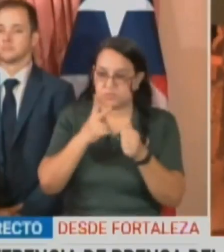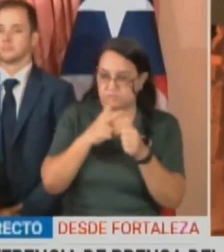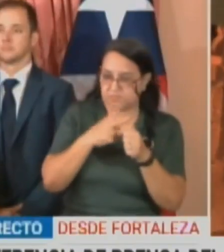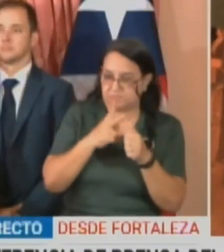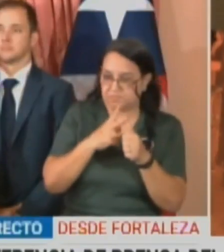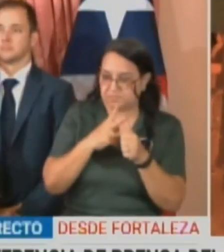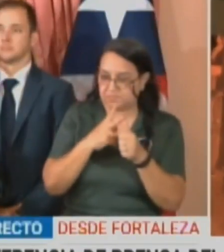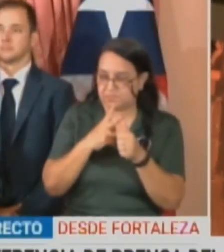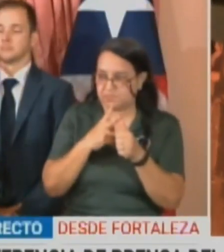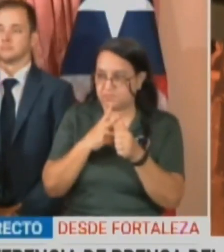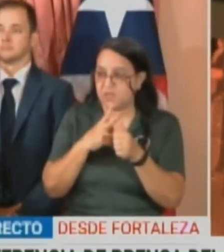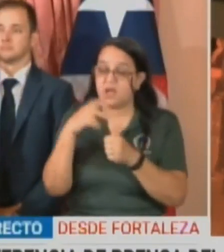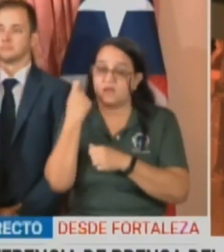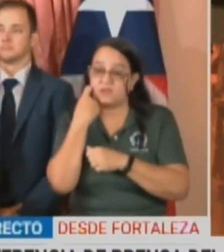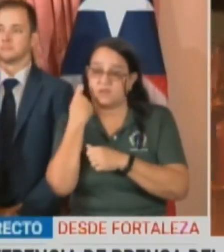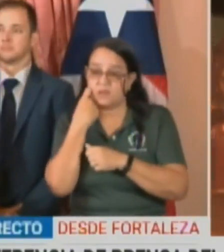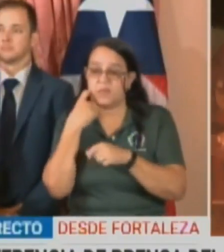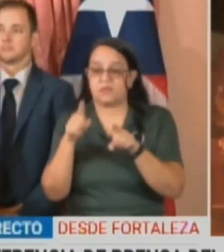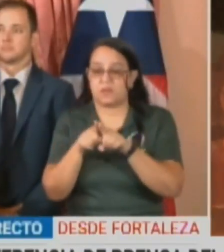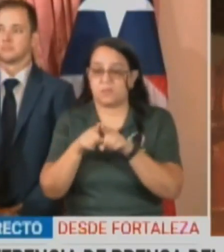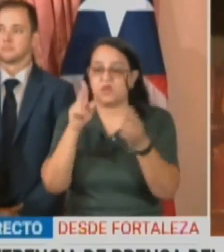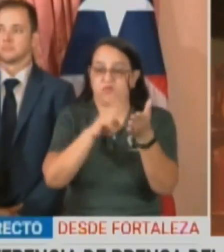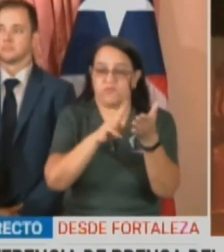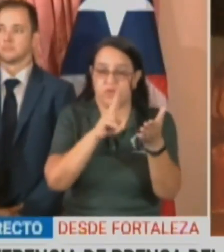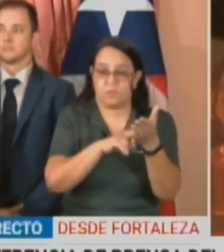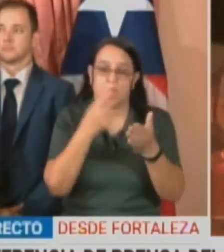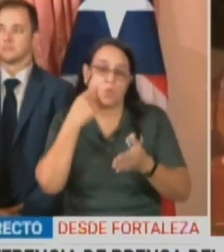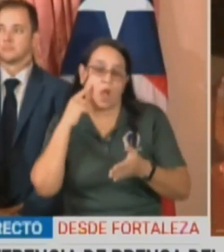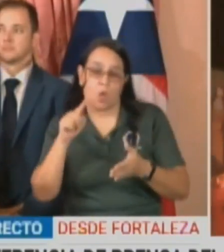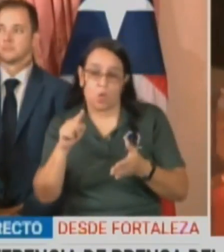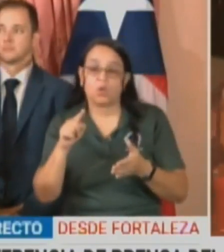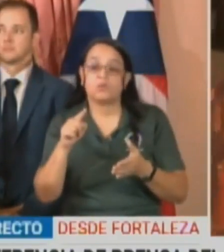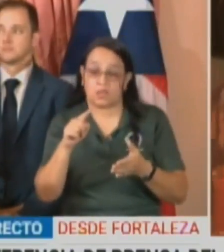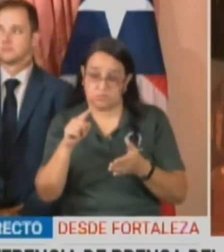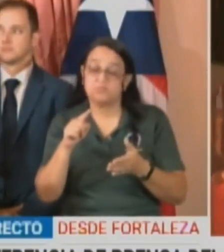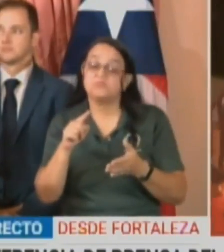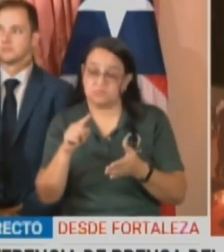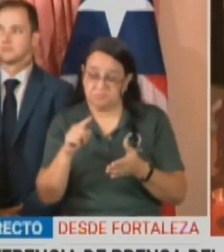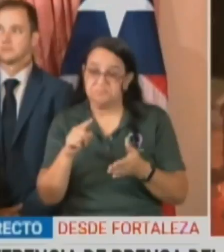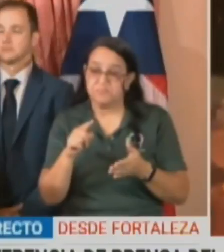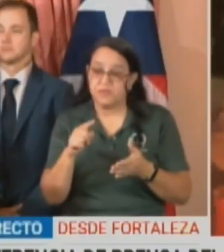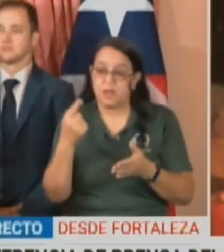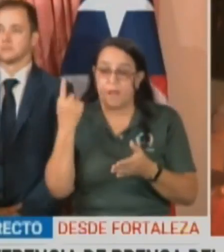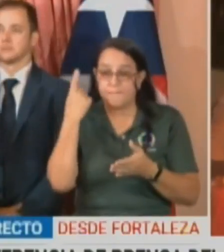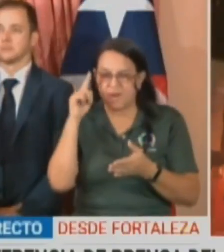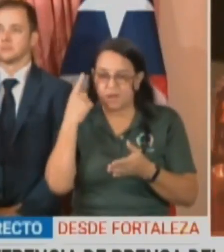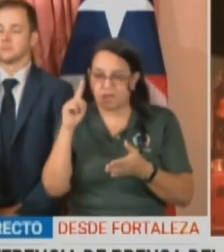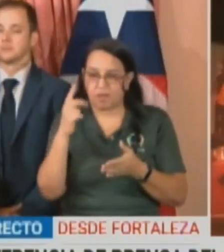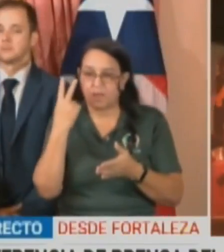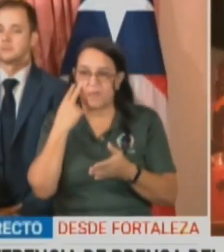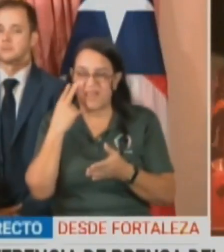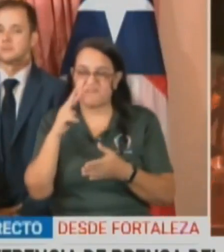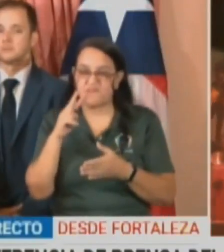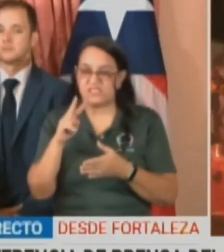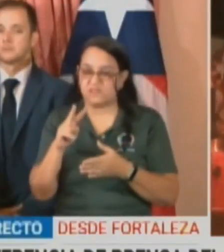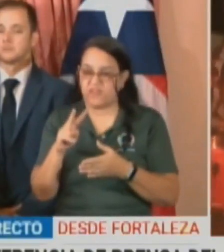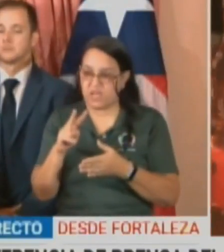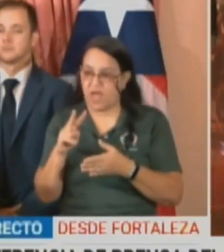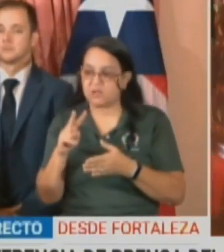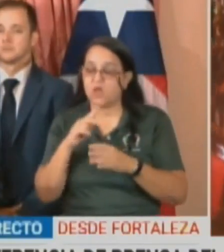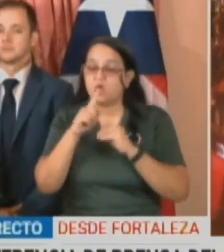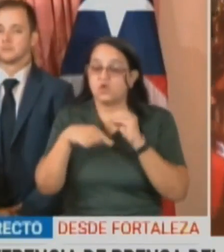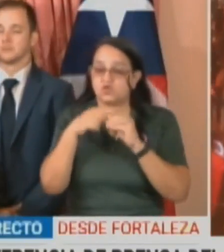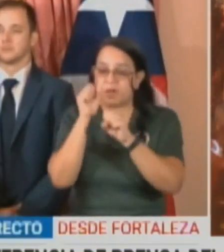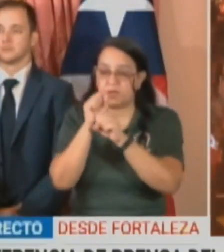Segundo, recientemente también firmé la orden ejecutiva para combatir dar visibilidad sobre